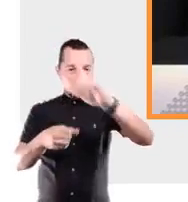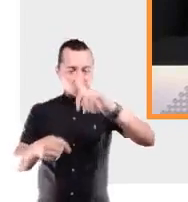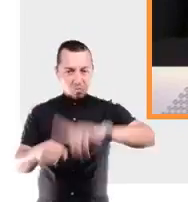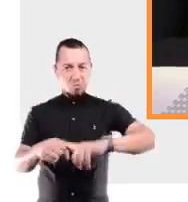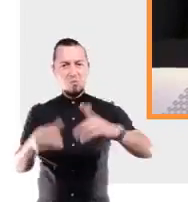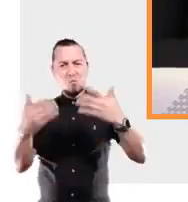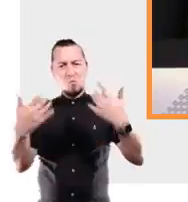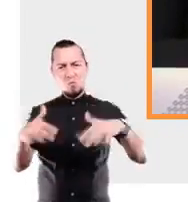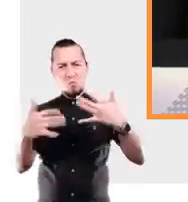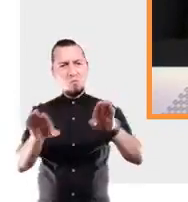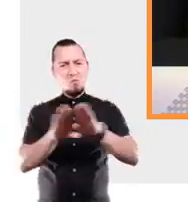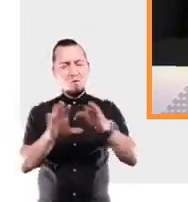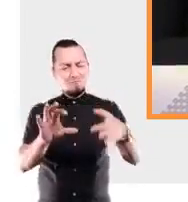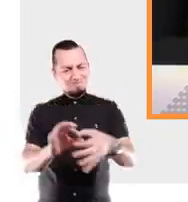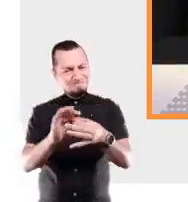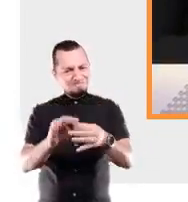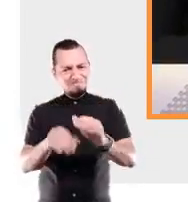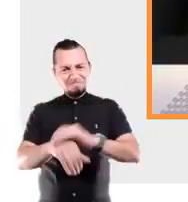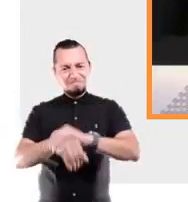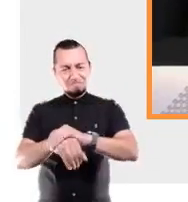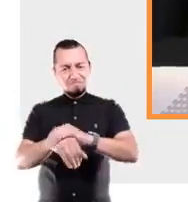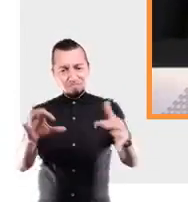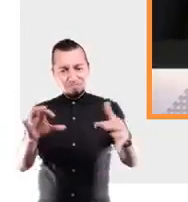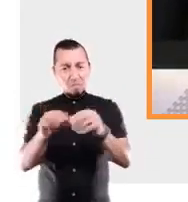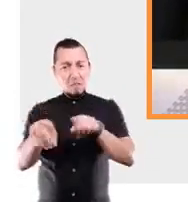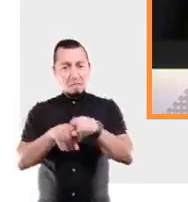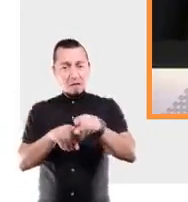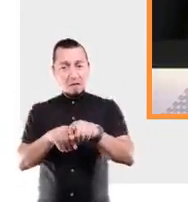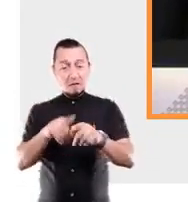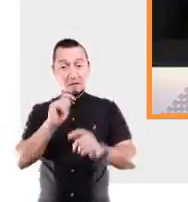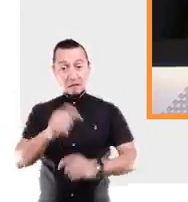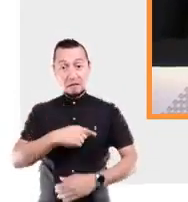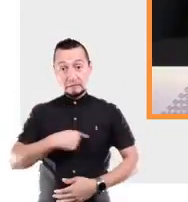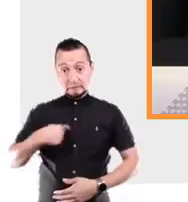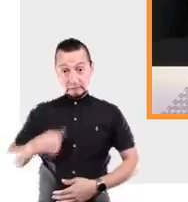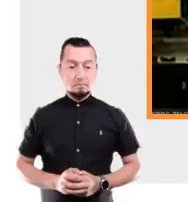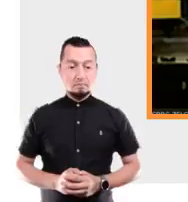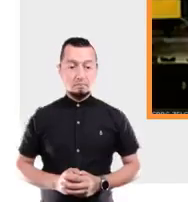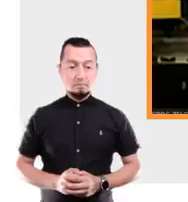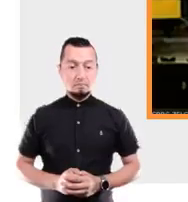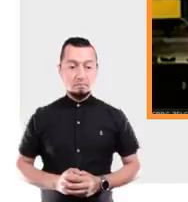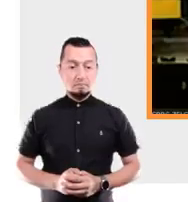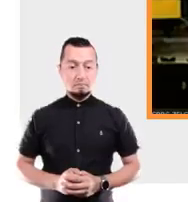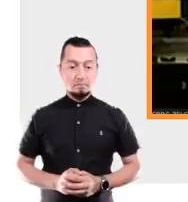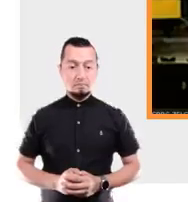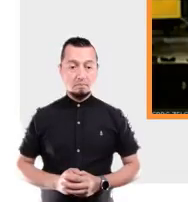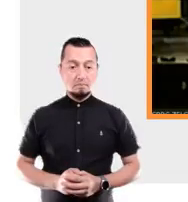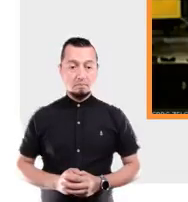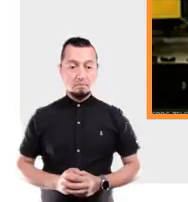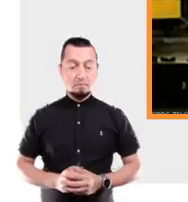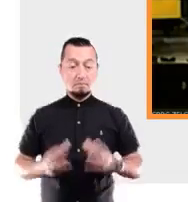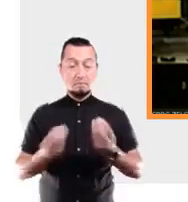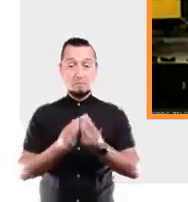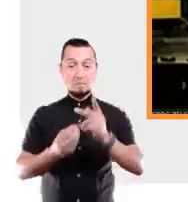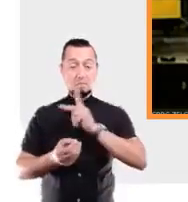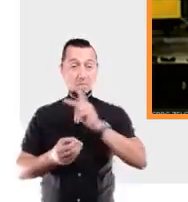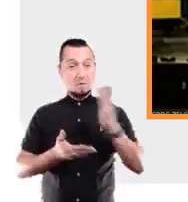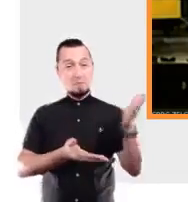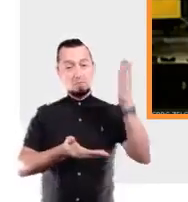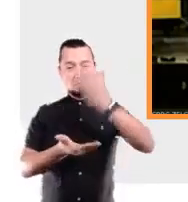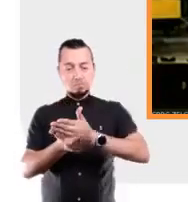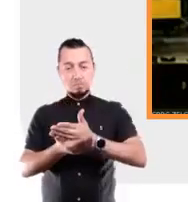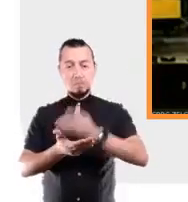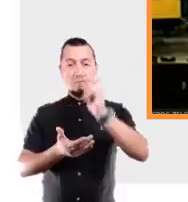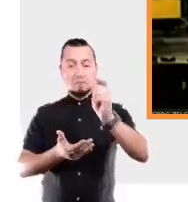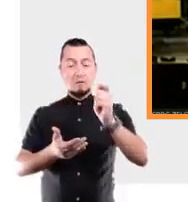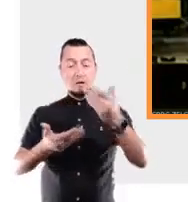hermandad entre la República Popular de China y el Estado Libre y Soberano de Jalisco. Nuestra visita a la provincia de Hunan, China, tiene